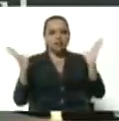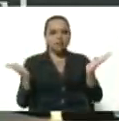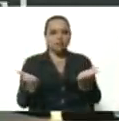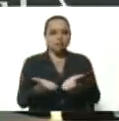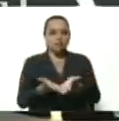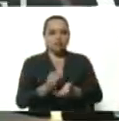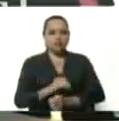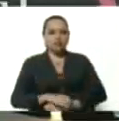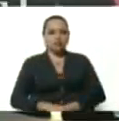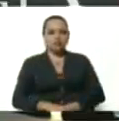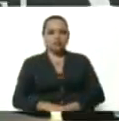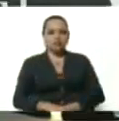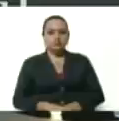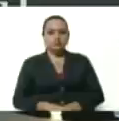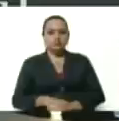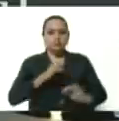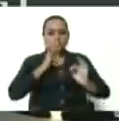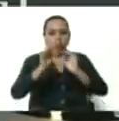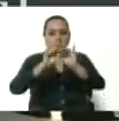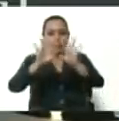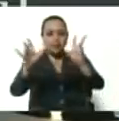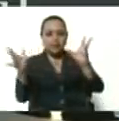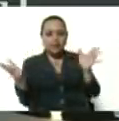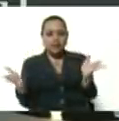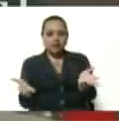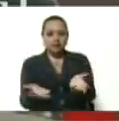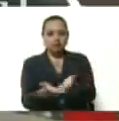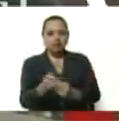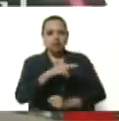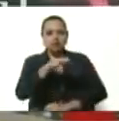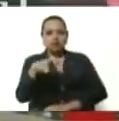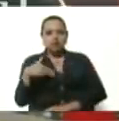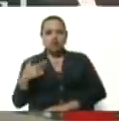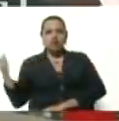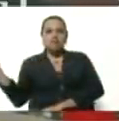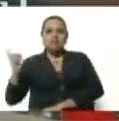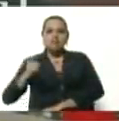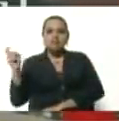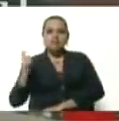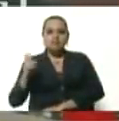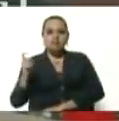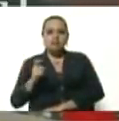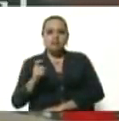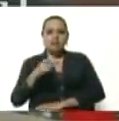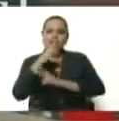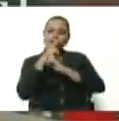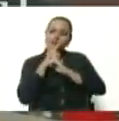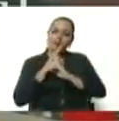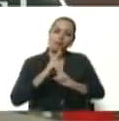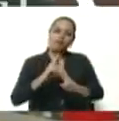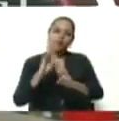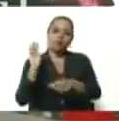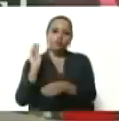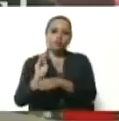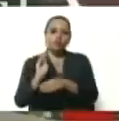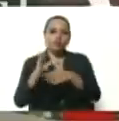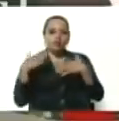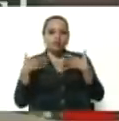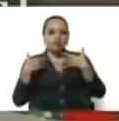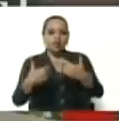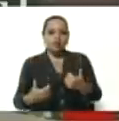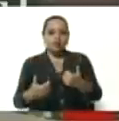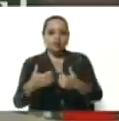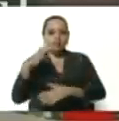en el mundo por la pandemia. Y nosotros necesitamos responder y proteger la salud